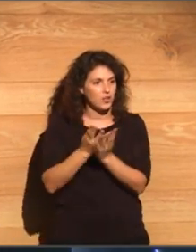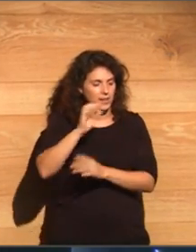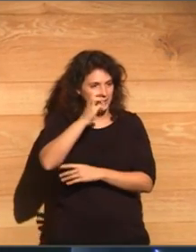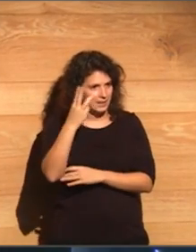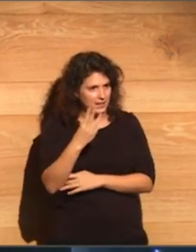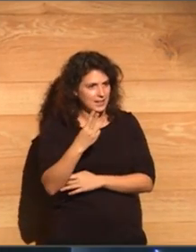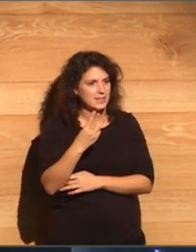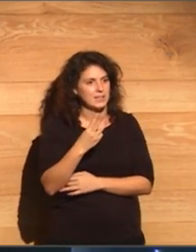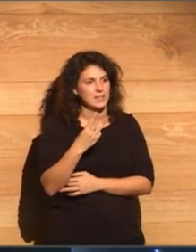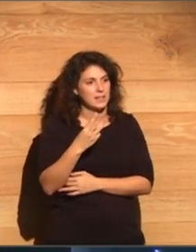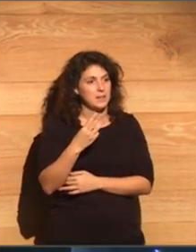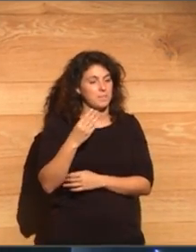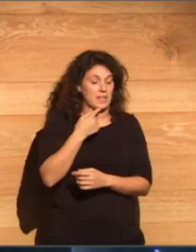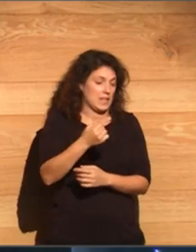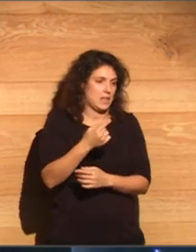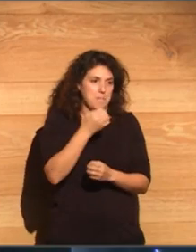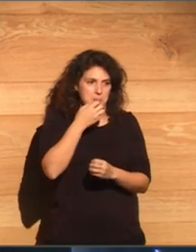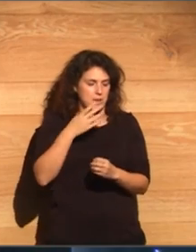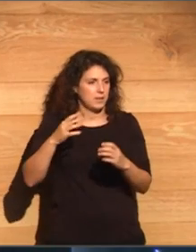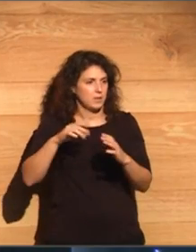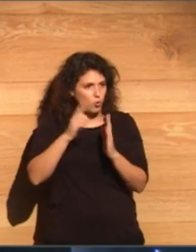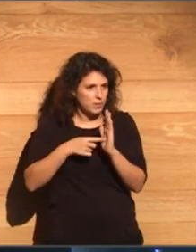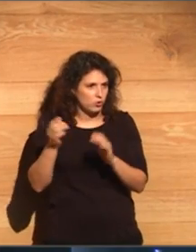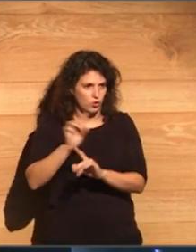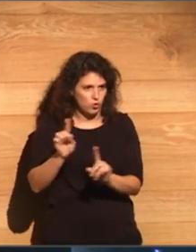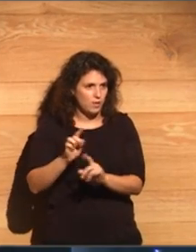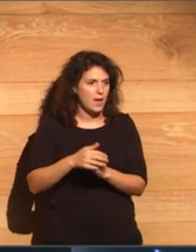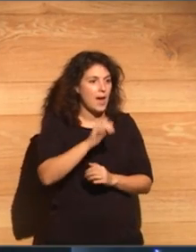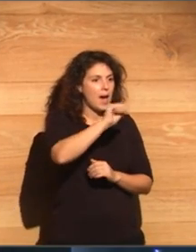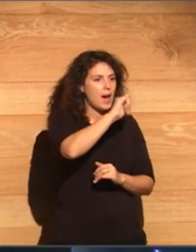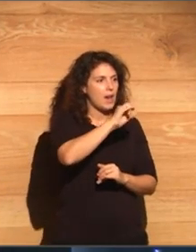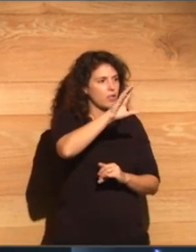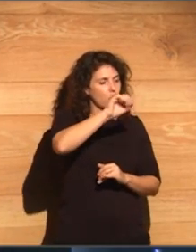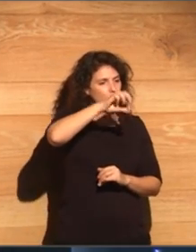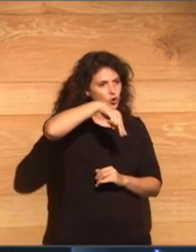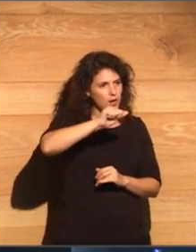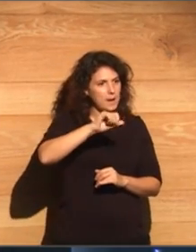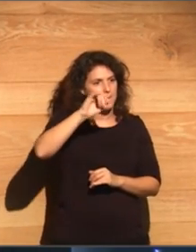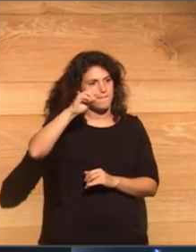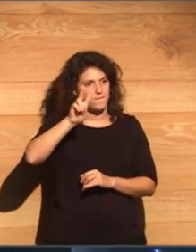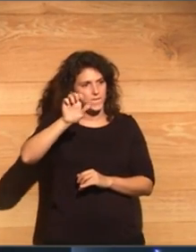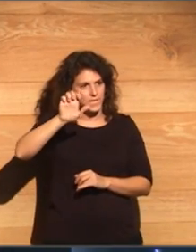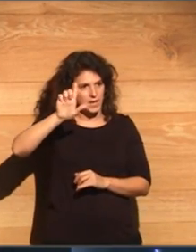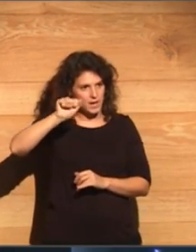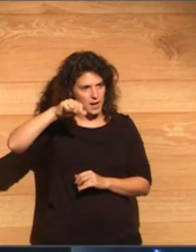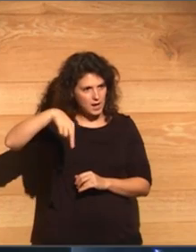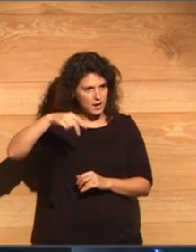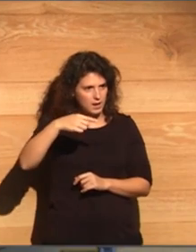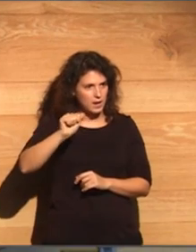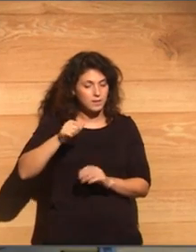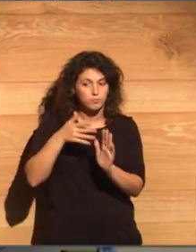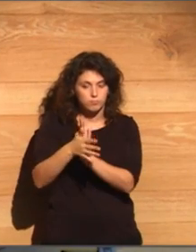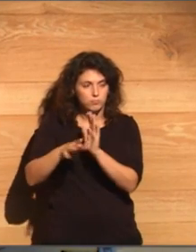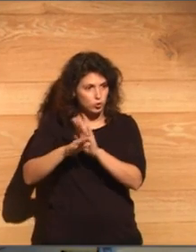dice que no le quedó muy bien. Y sin embargo, Azcona y Berlanga siguen empeñados en seguir con